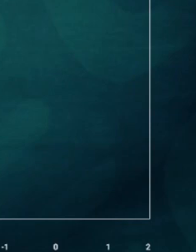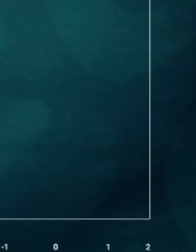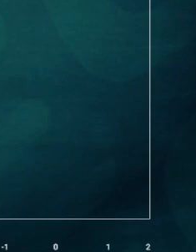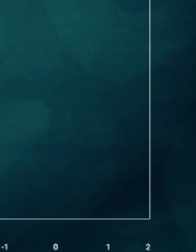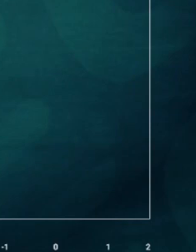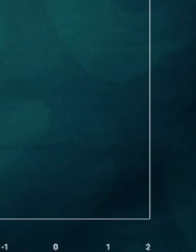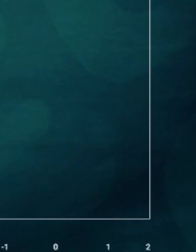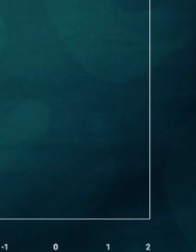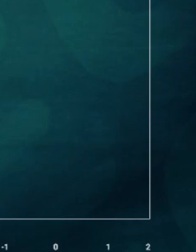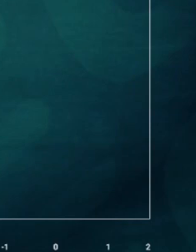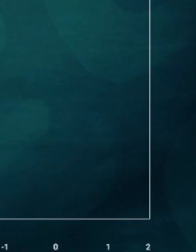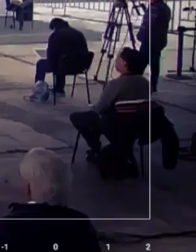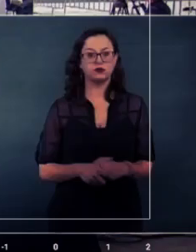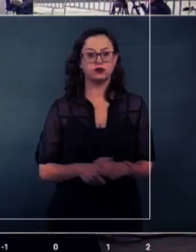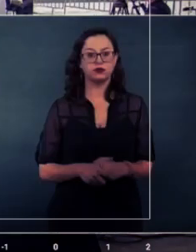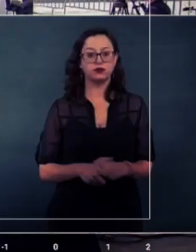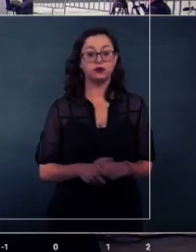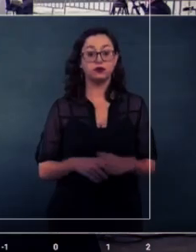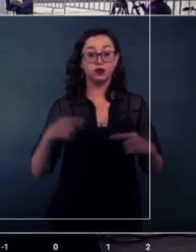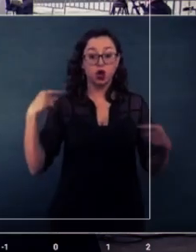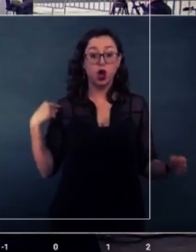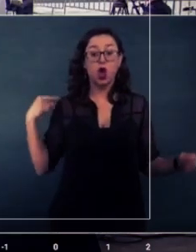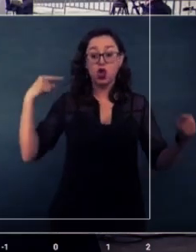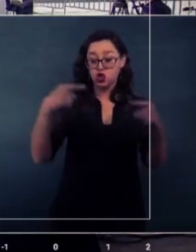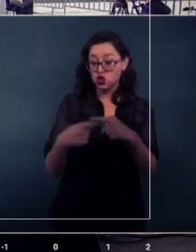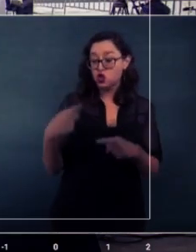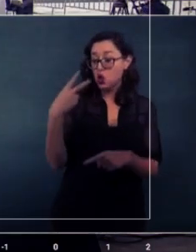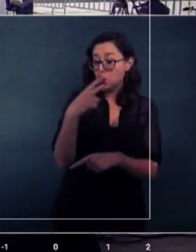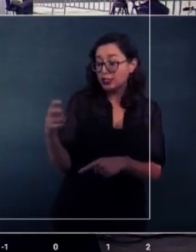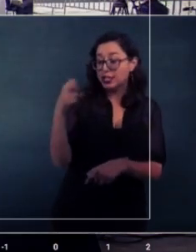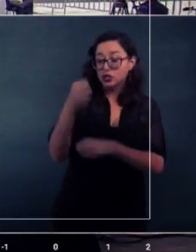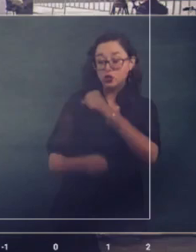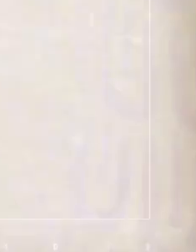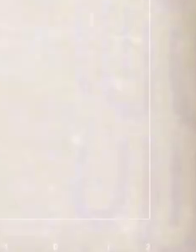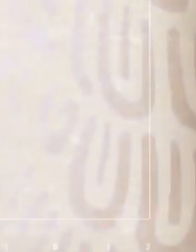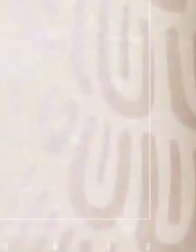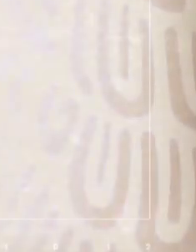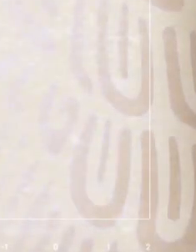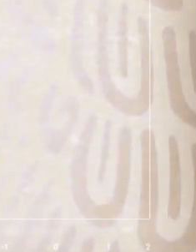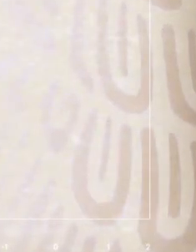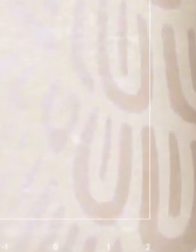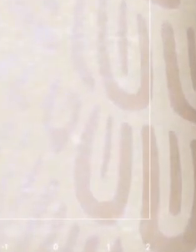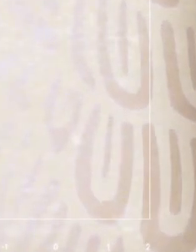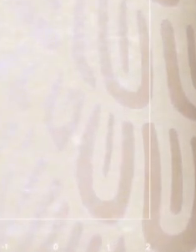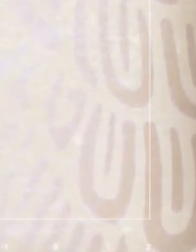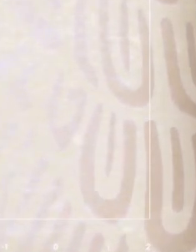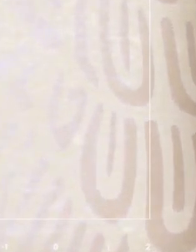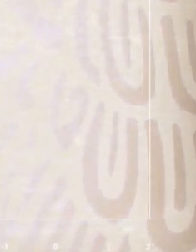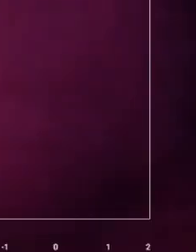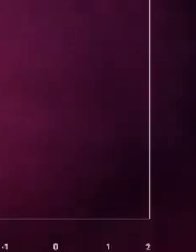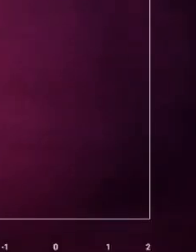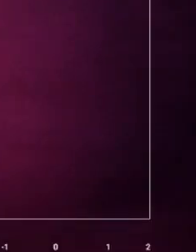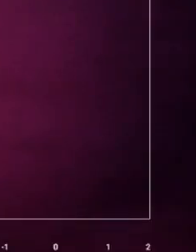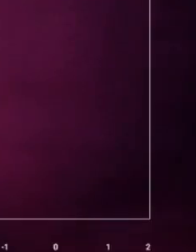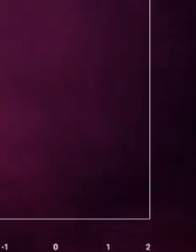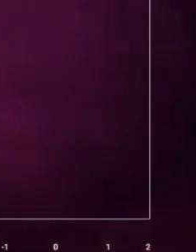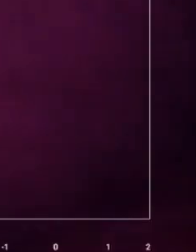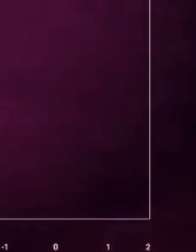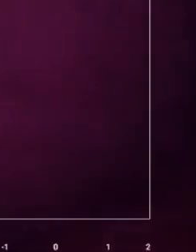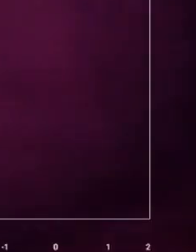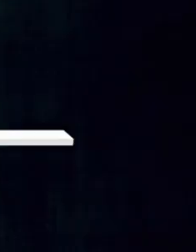reforma importante y ojalá sea por el gobierno de